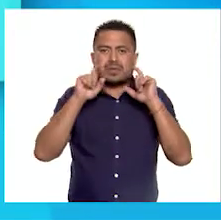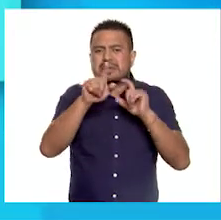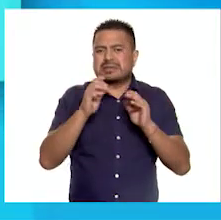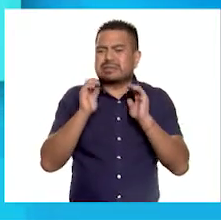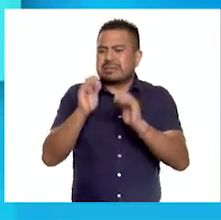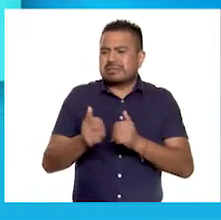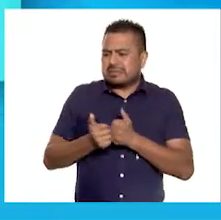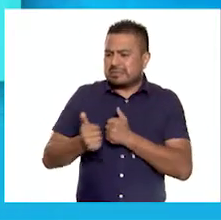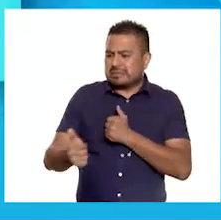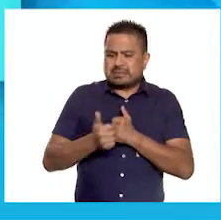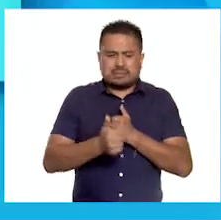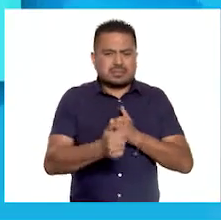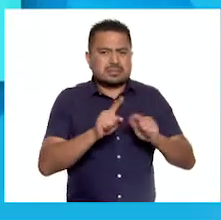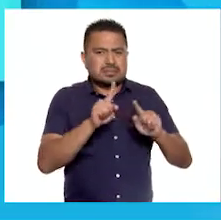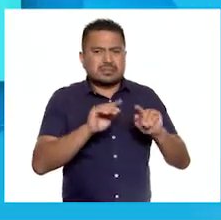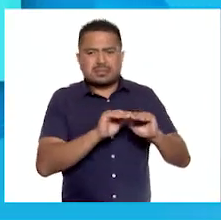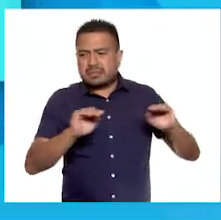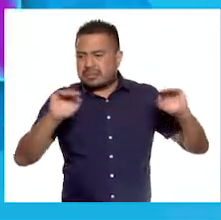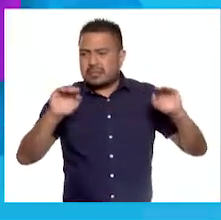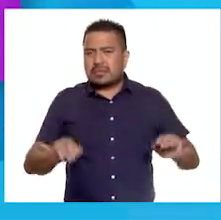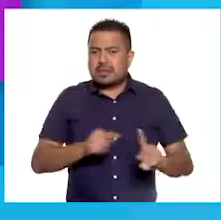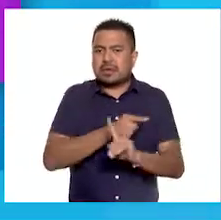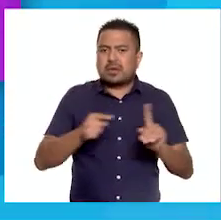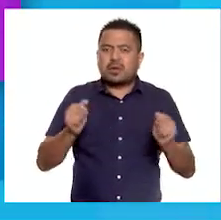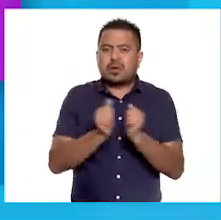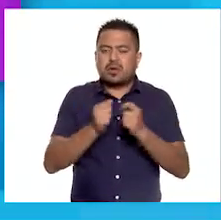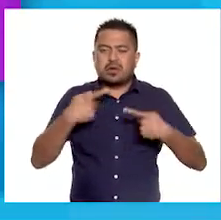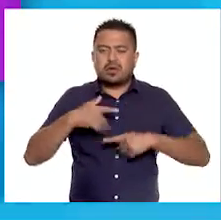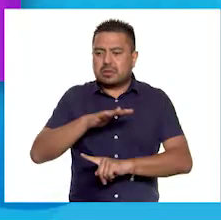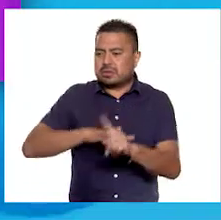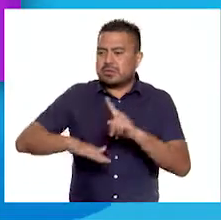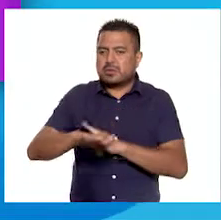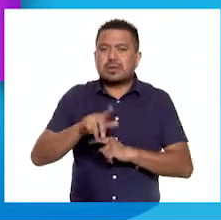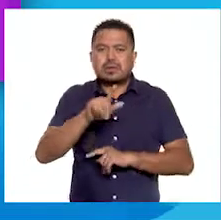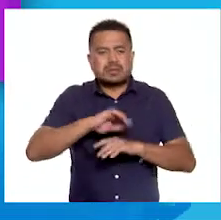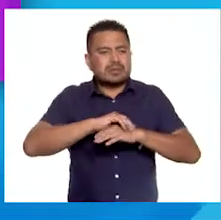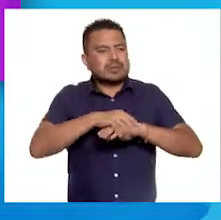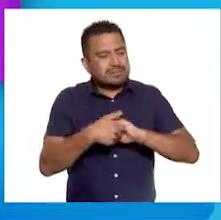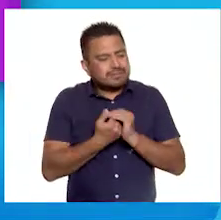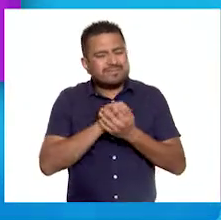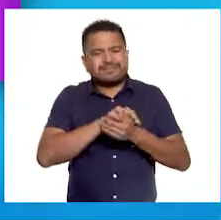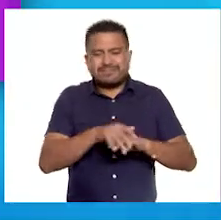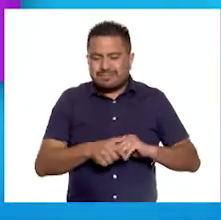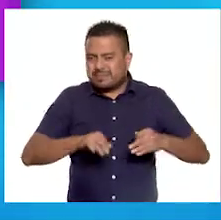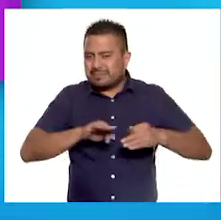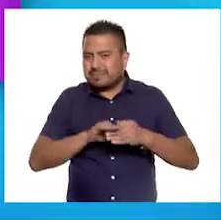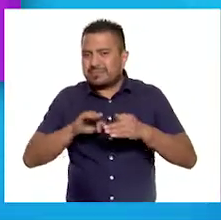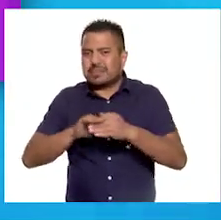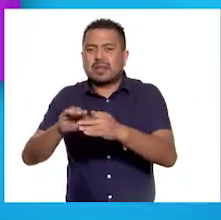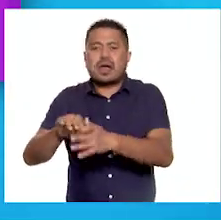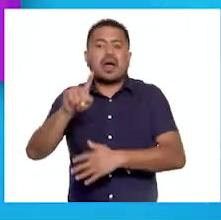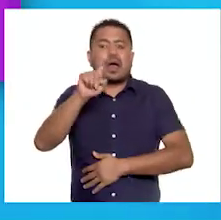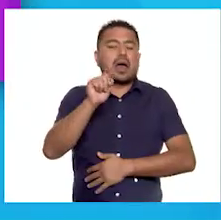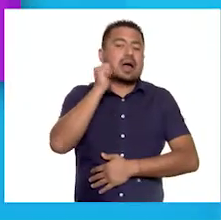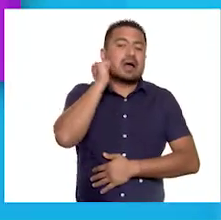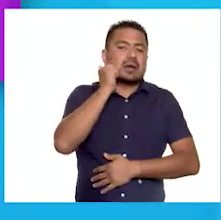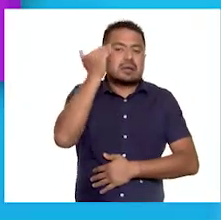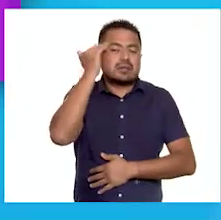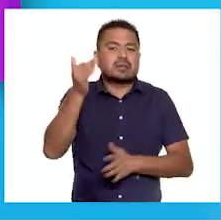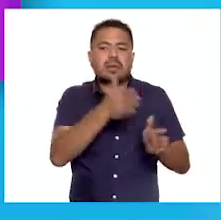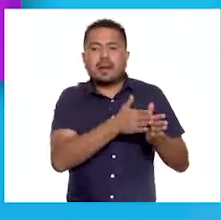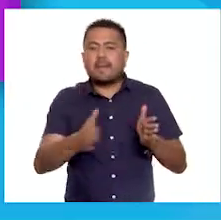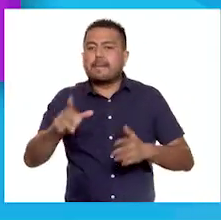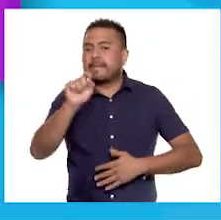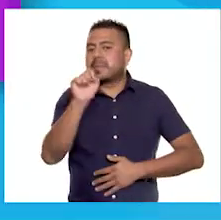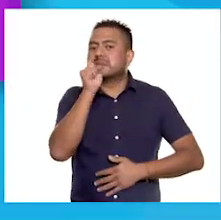una distancia mínima de 1,5 metros entre tú y los demás. Lávate las manos muy seguido con agua y jabón por lo menos